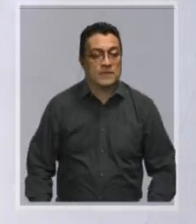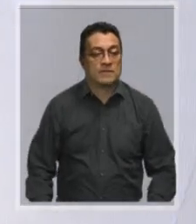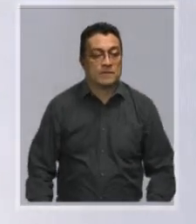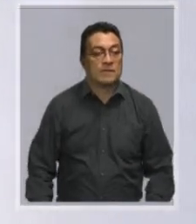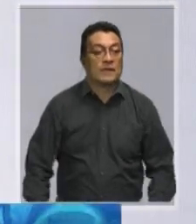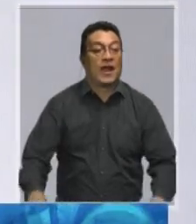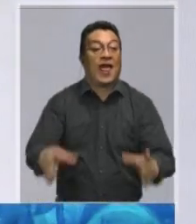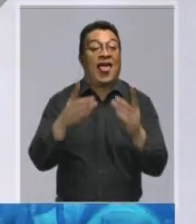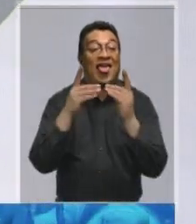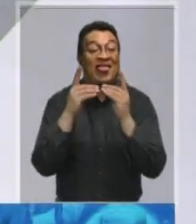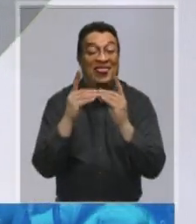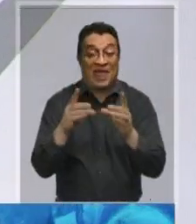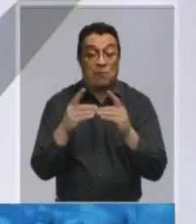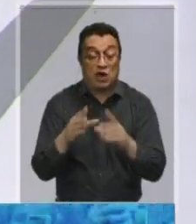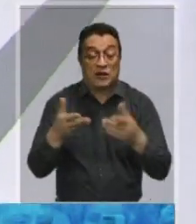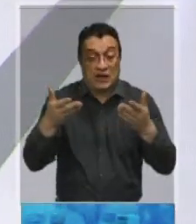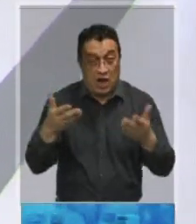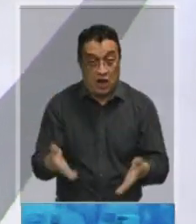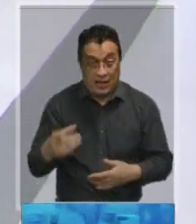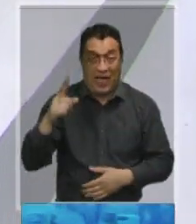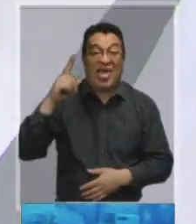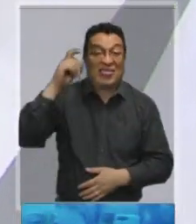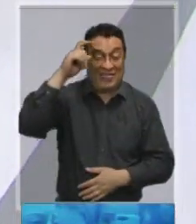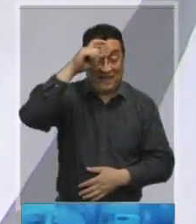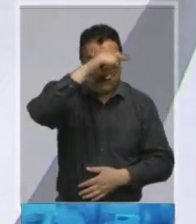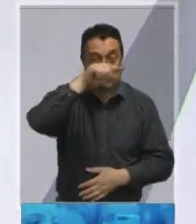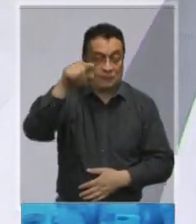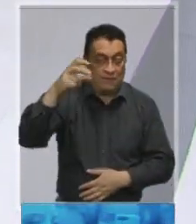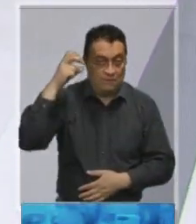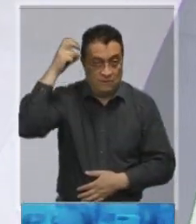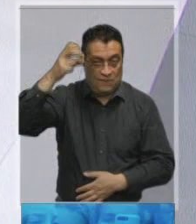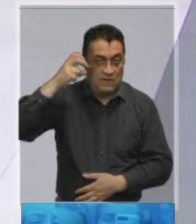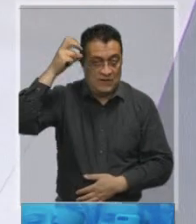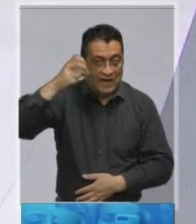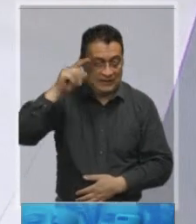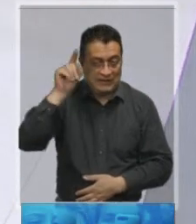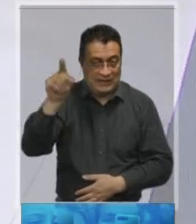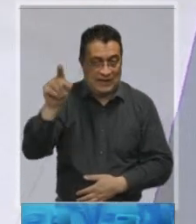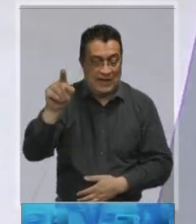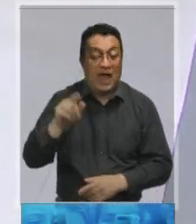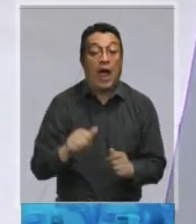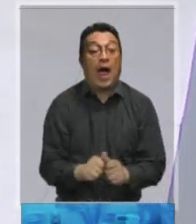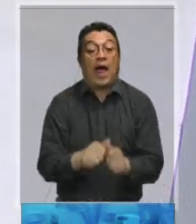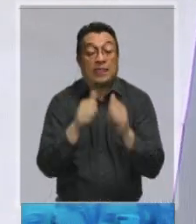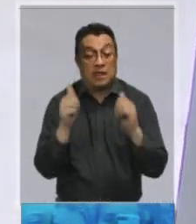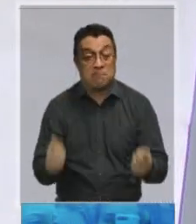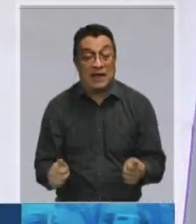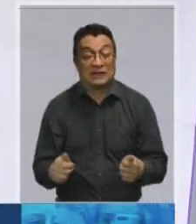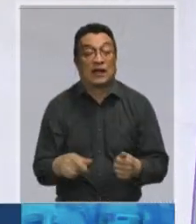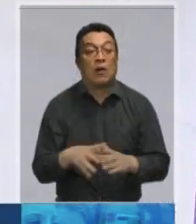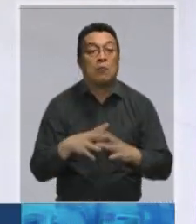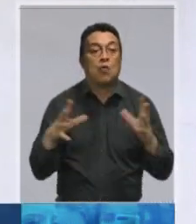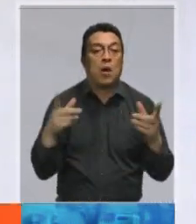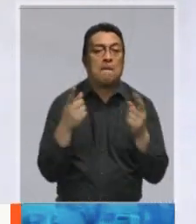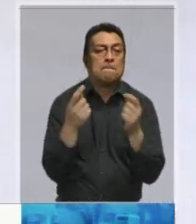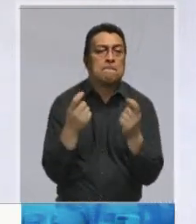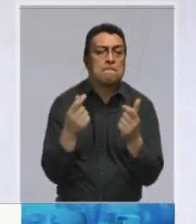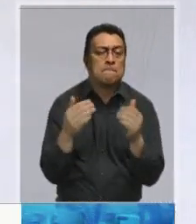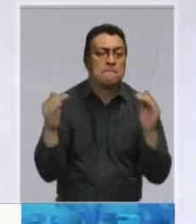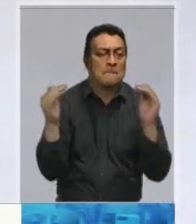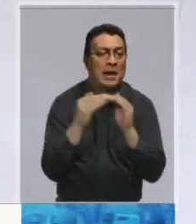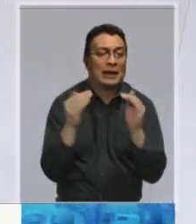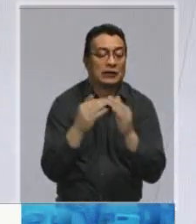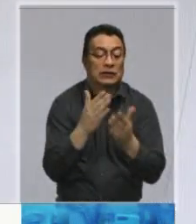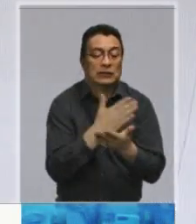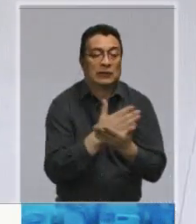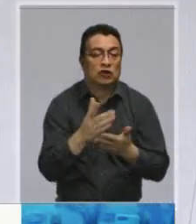La democracia vive jornadas complicadas en Brasil y además que son muy parecidos a lo que ocurrió en